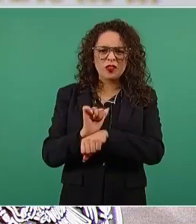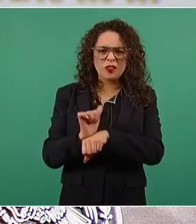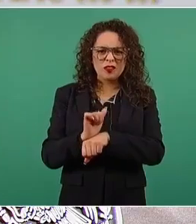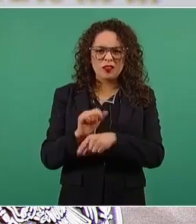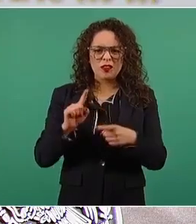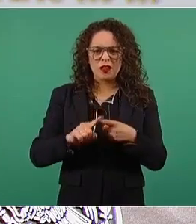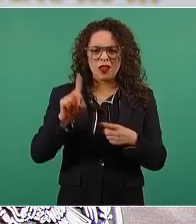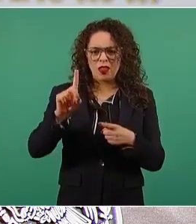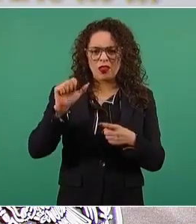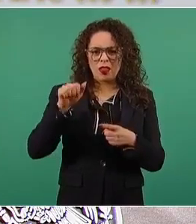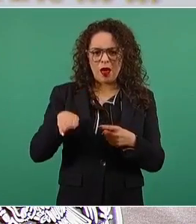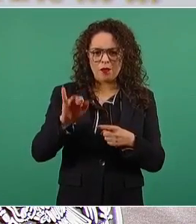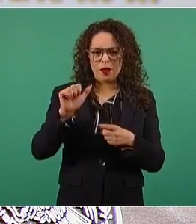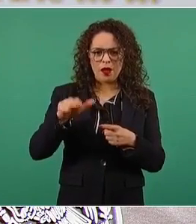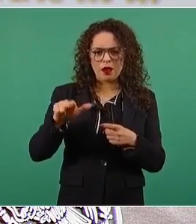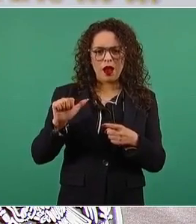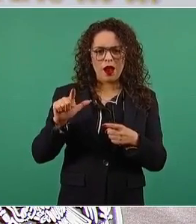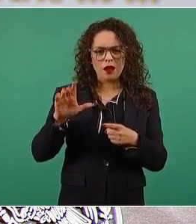Dalmián Alcázar